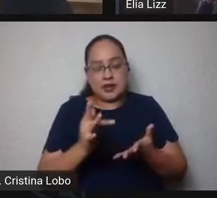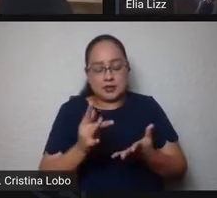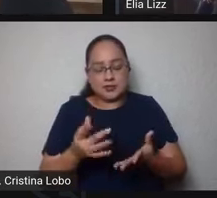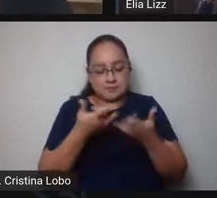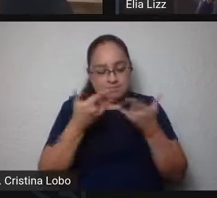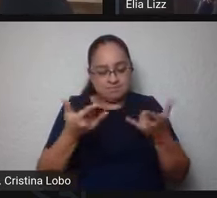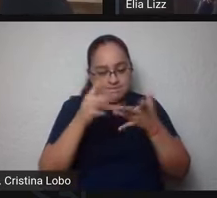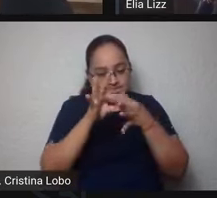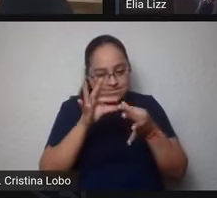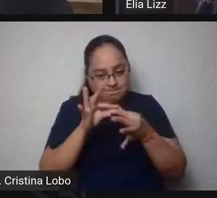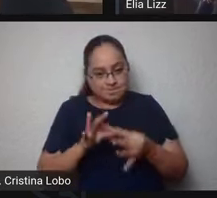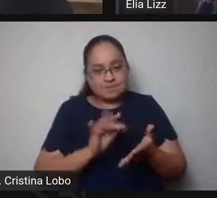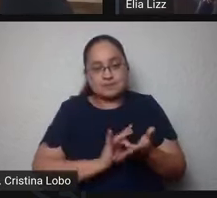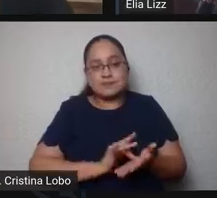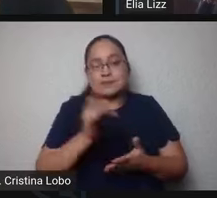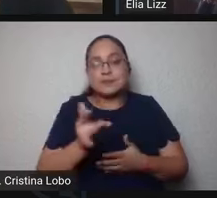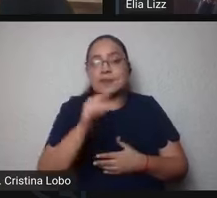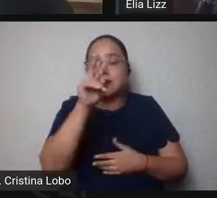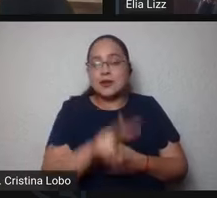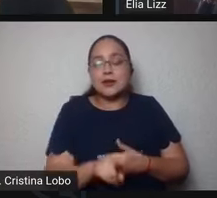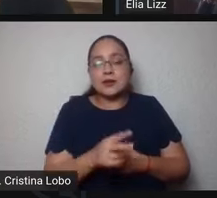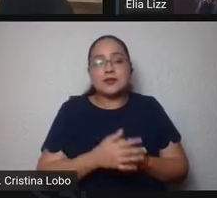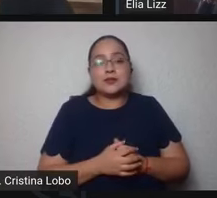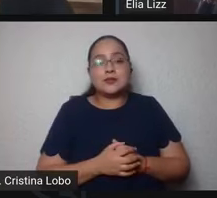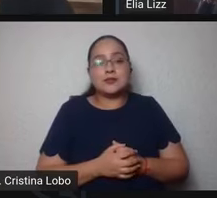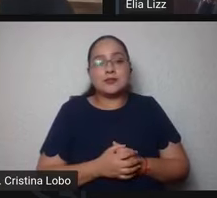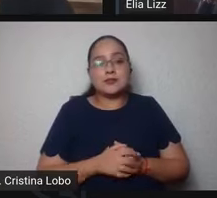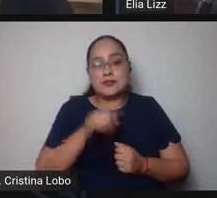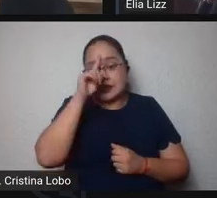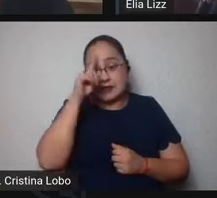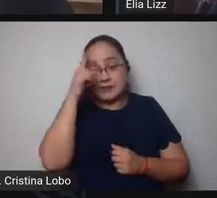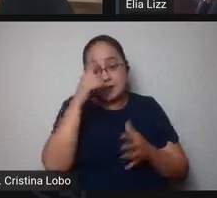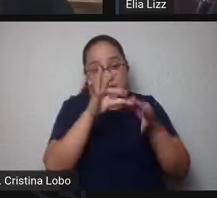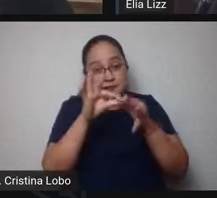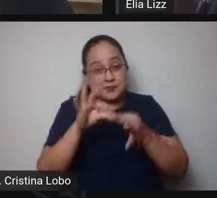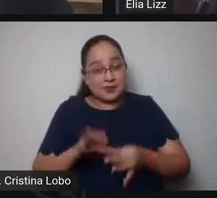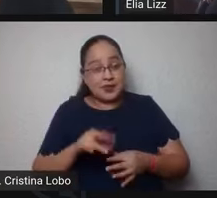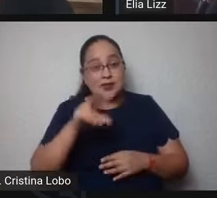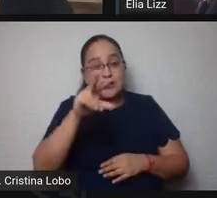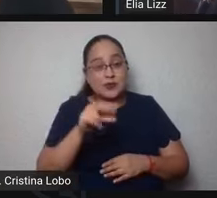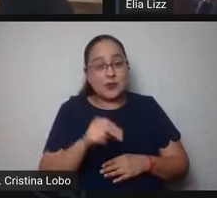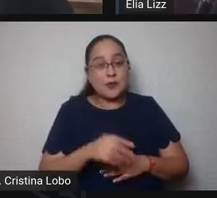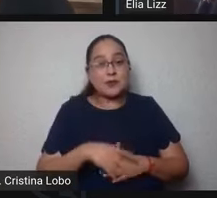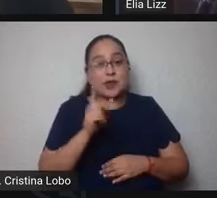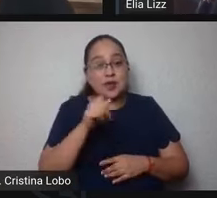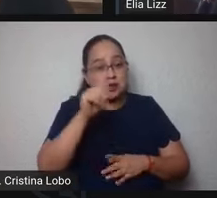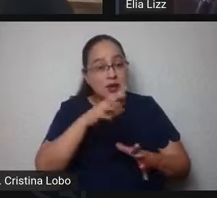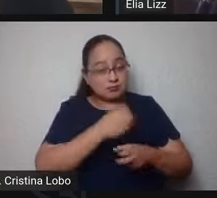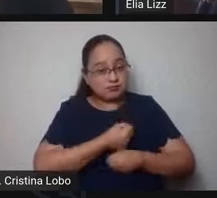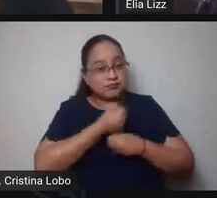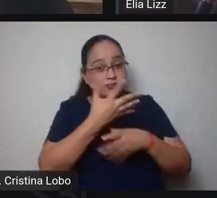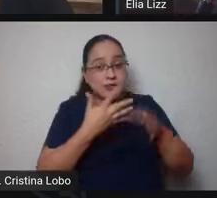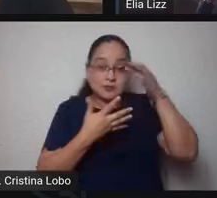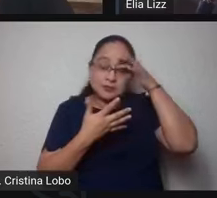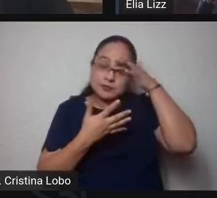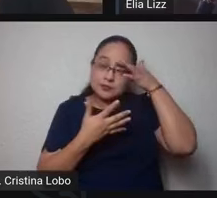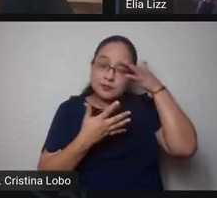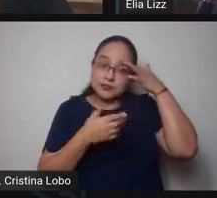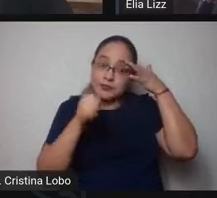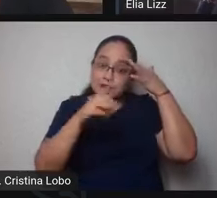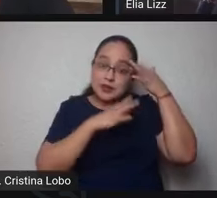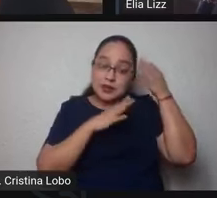tan personal. De verdad, no es fácil hacerlo, pero ya que lo hiciste, créeme que ya diste el